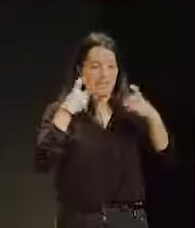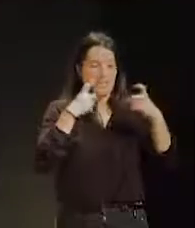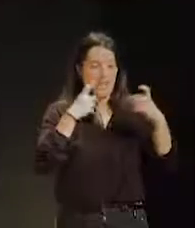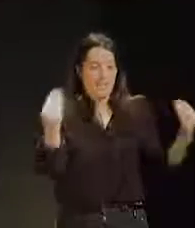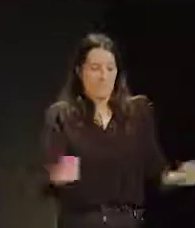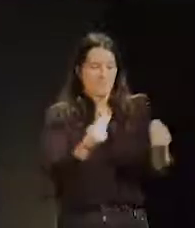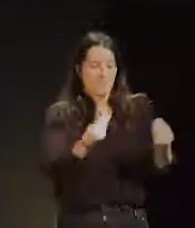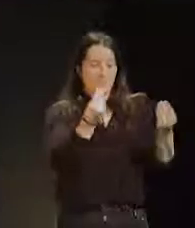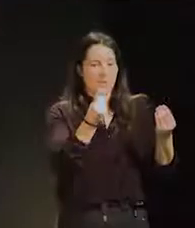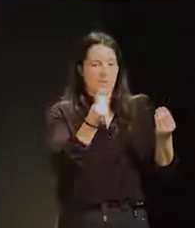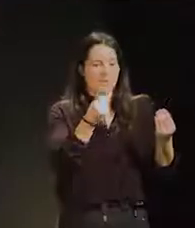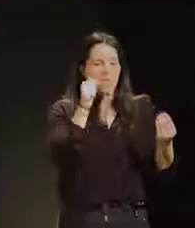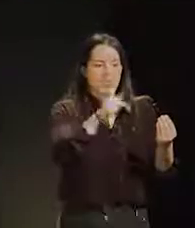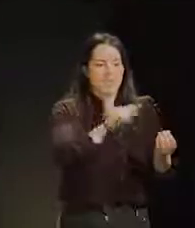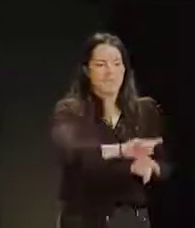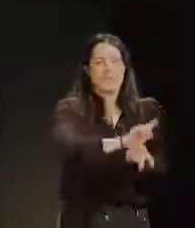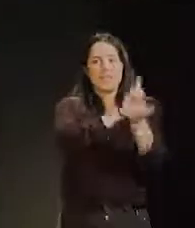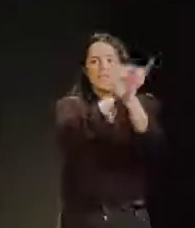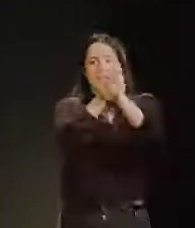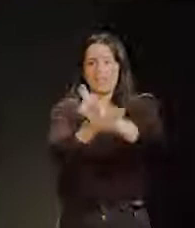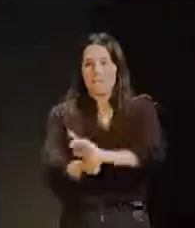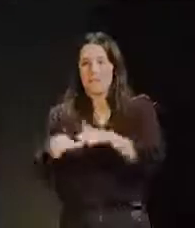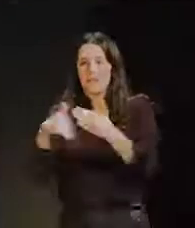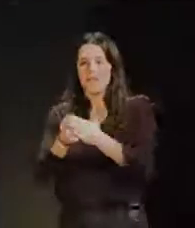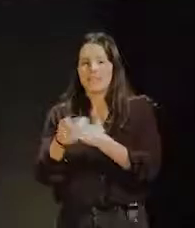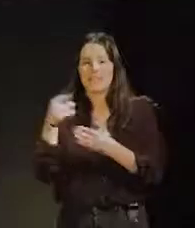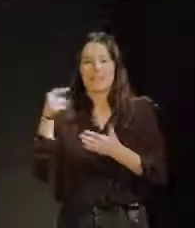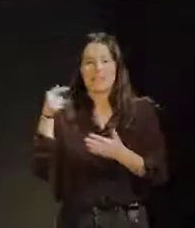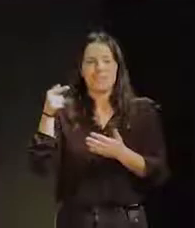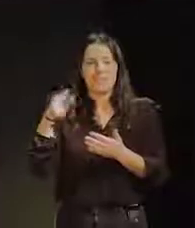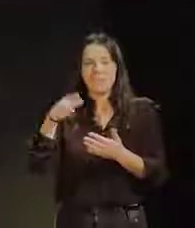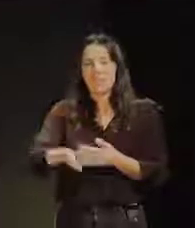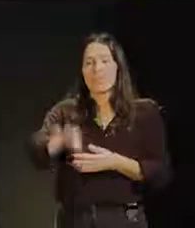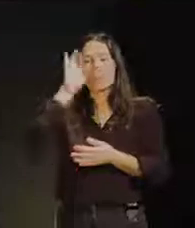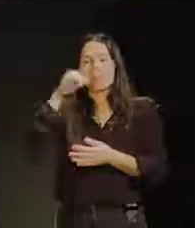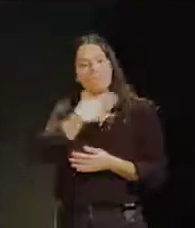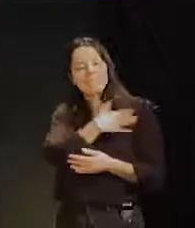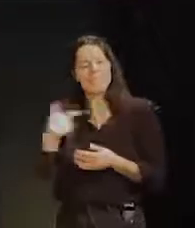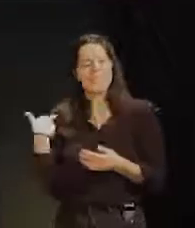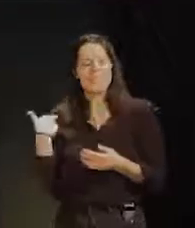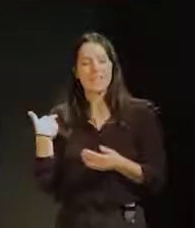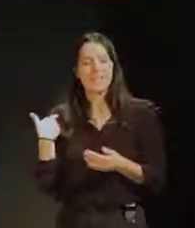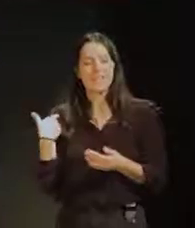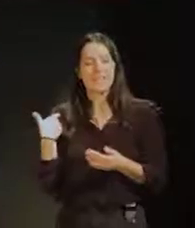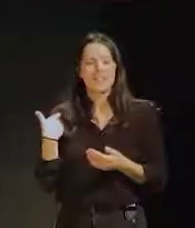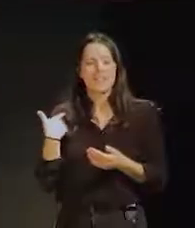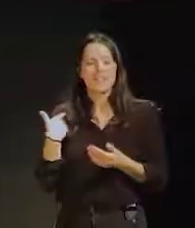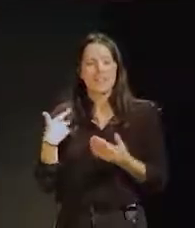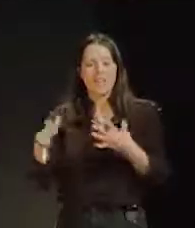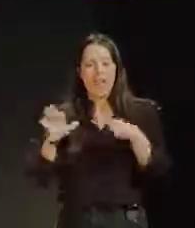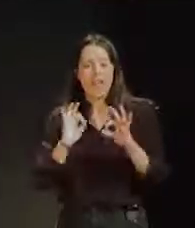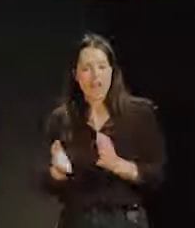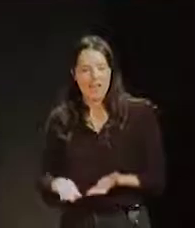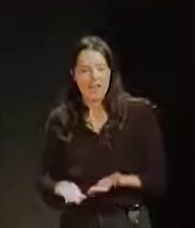condición a realizarte o decidir que te ibas a lanzar por la